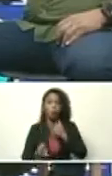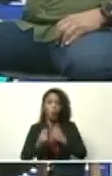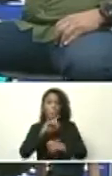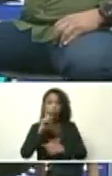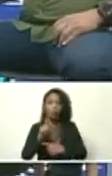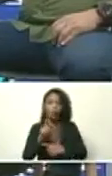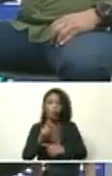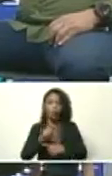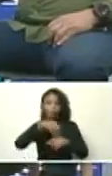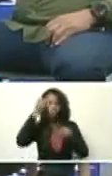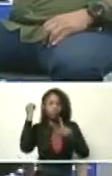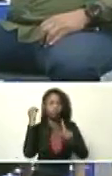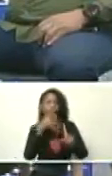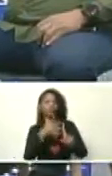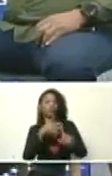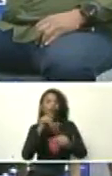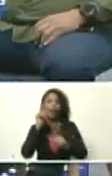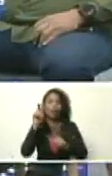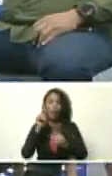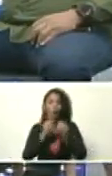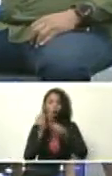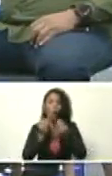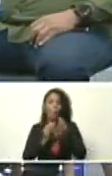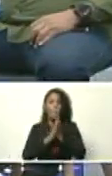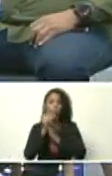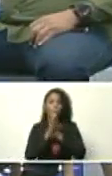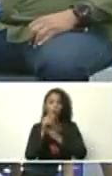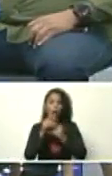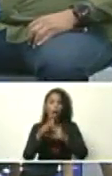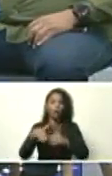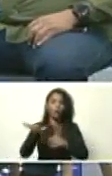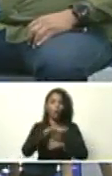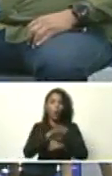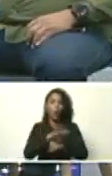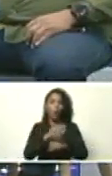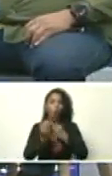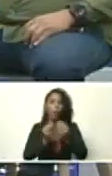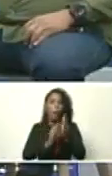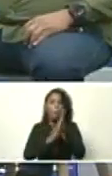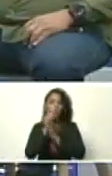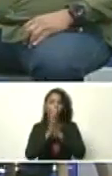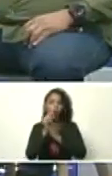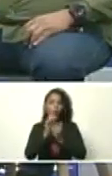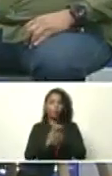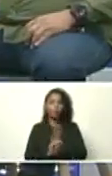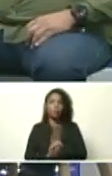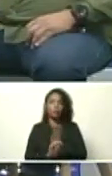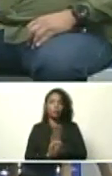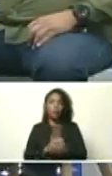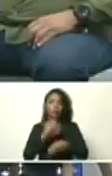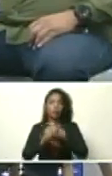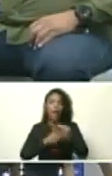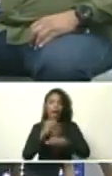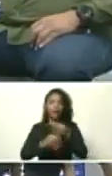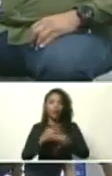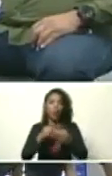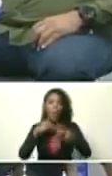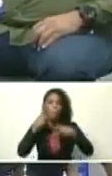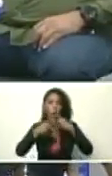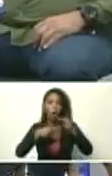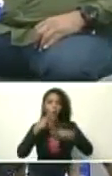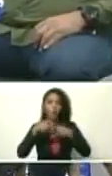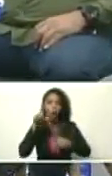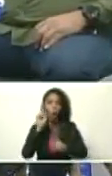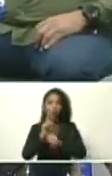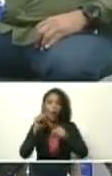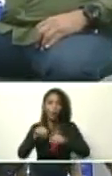¿qué impacto tiene para ti como emprendedor? Es una pregunta para todos como emprendedoras, que se haya generado una política